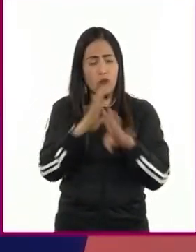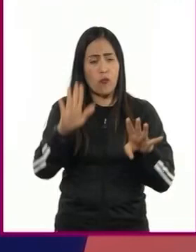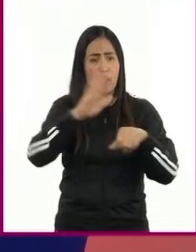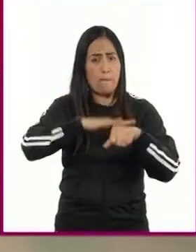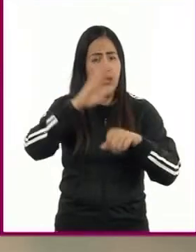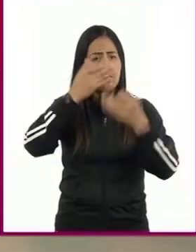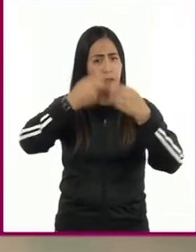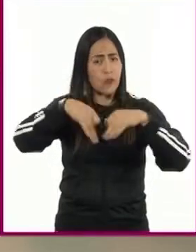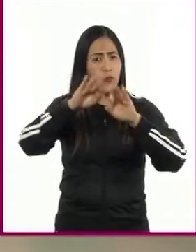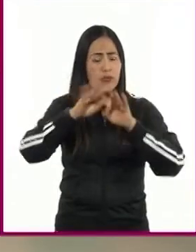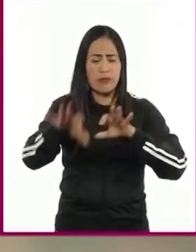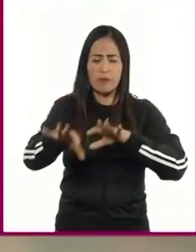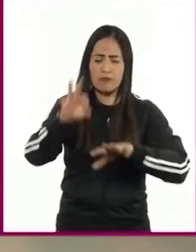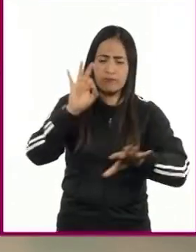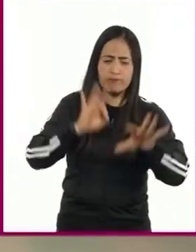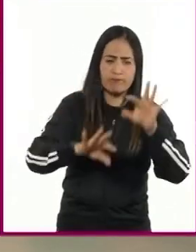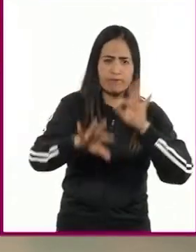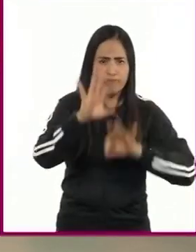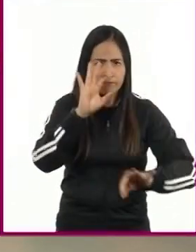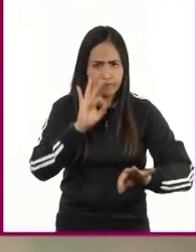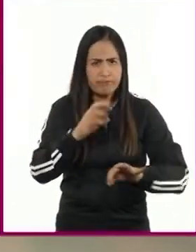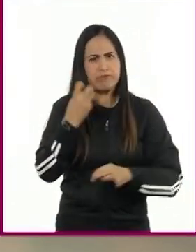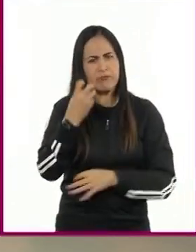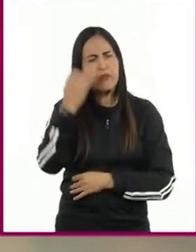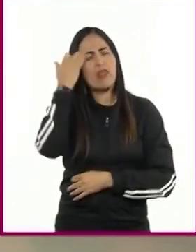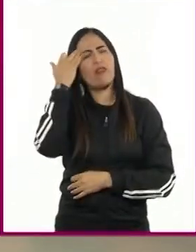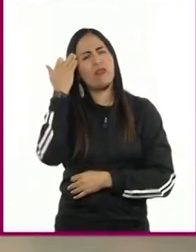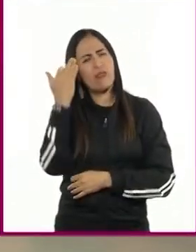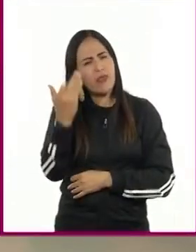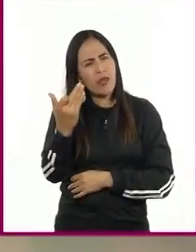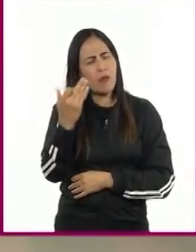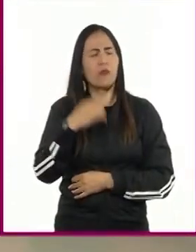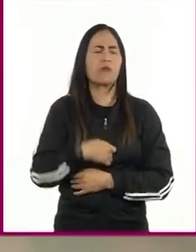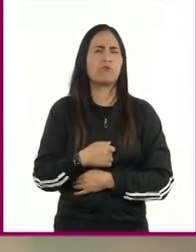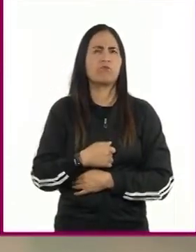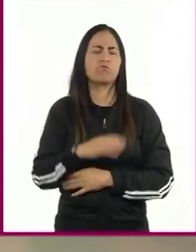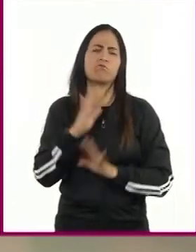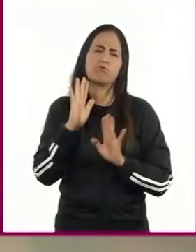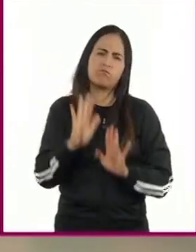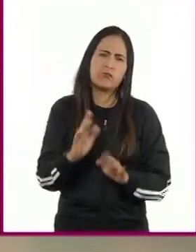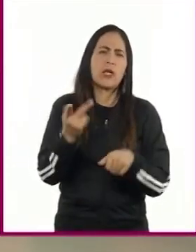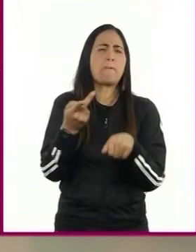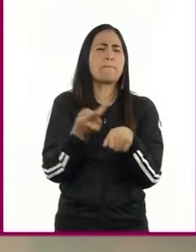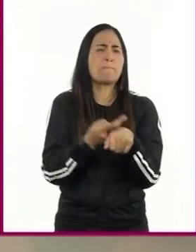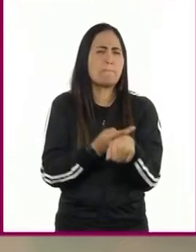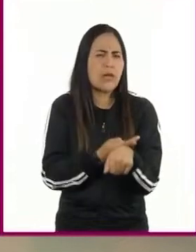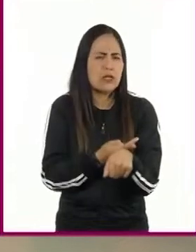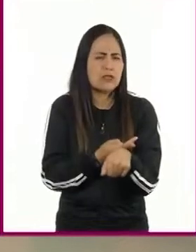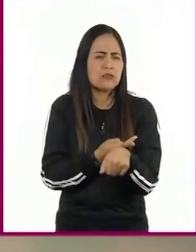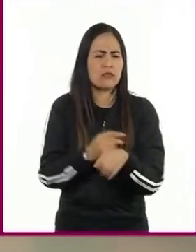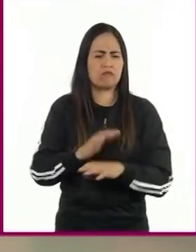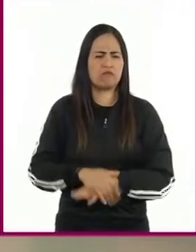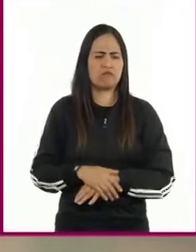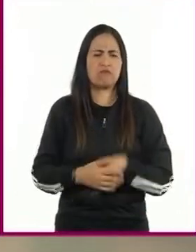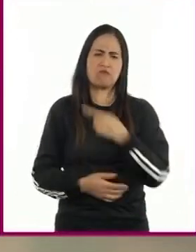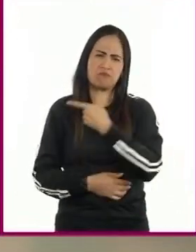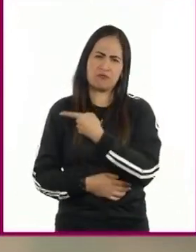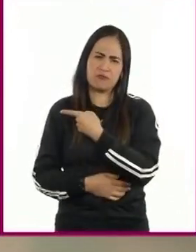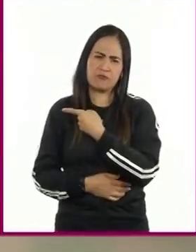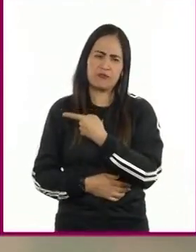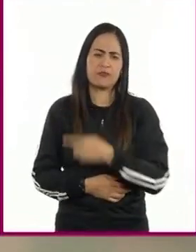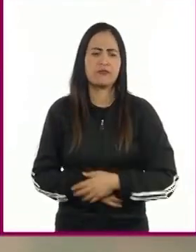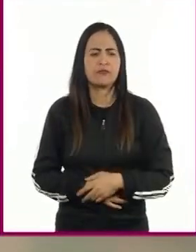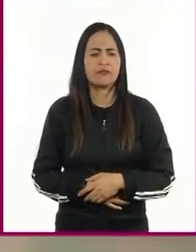pertinentes. Por lo tanto, es conveniente tomarse un tiempo y preguntarse, ¿qué pasa cuando y tengo mi información?